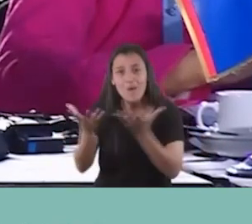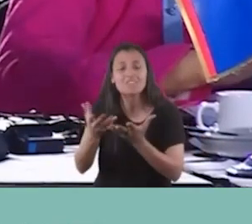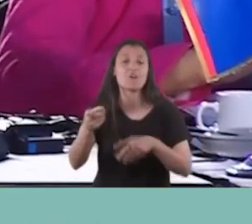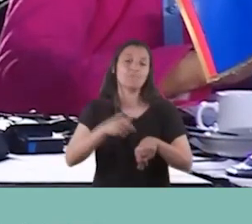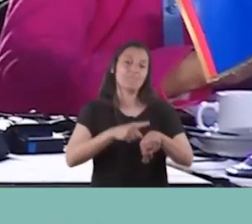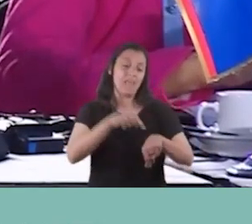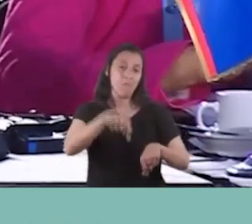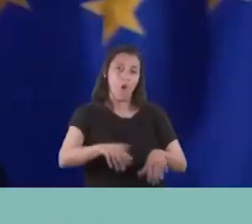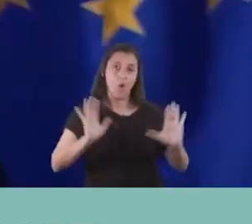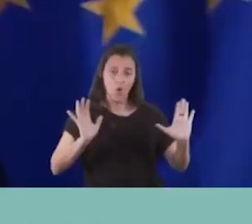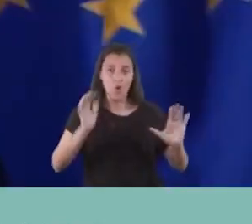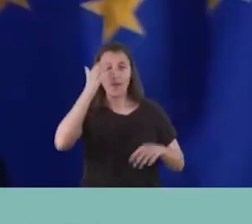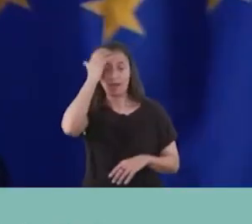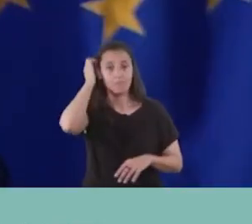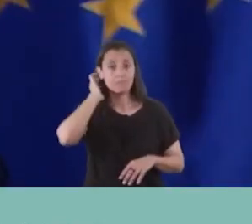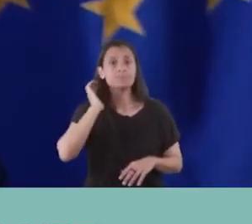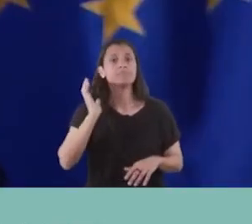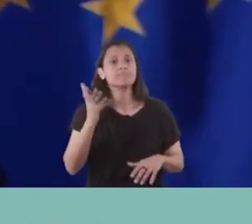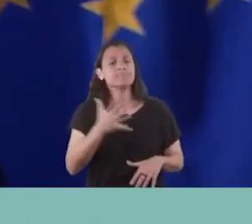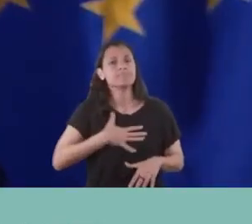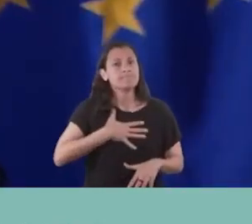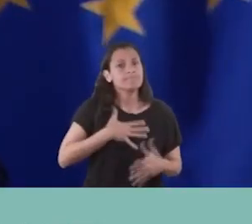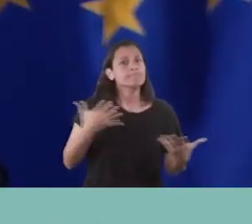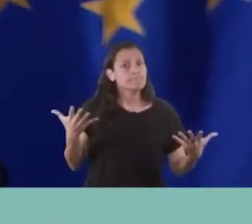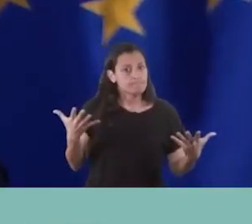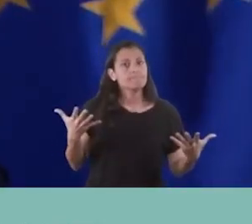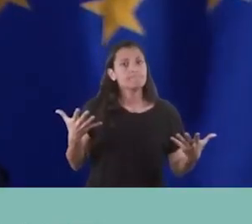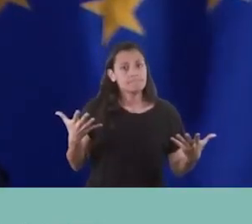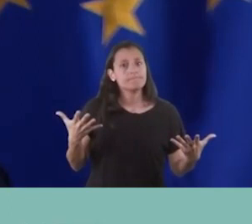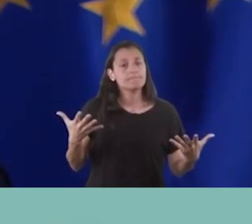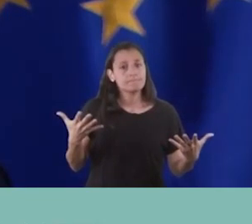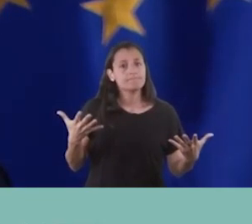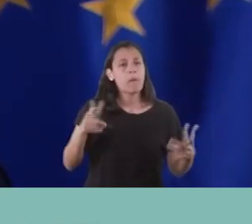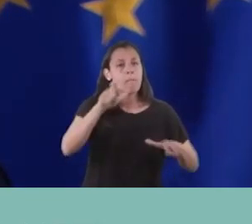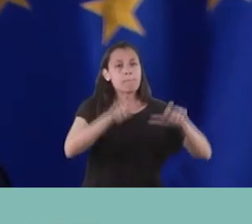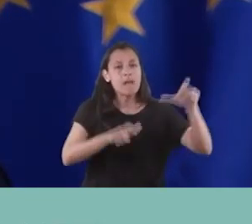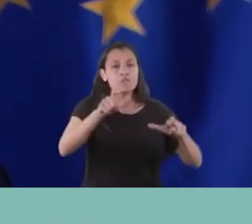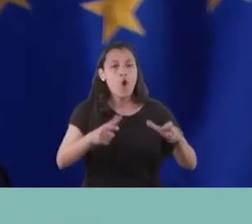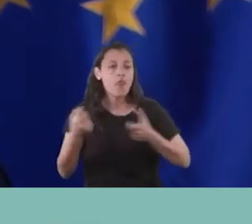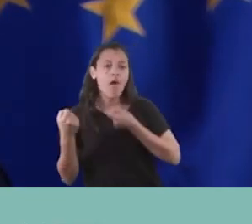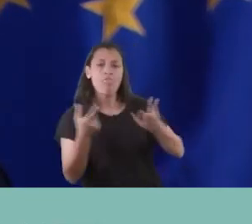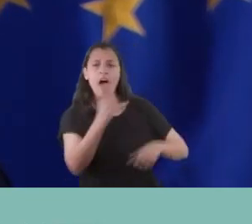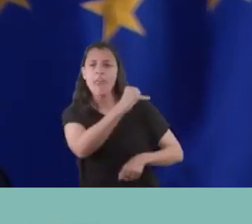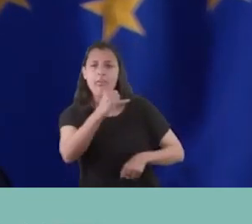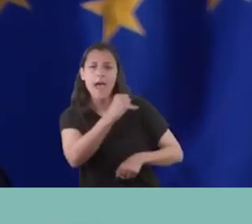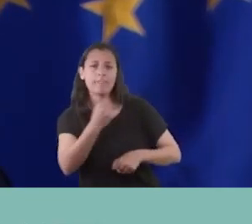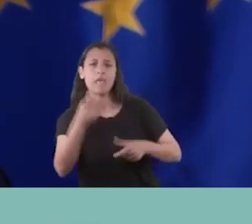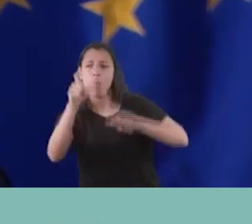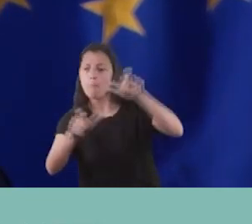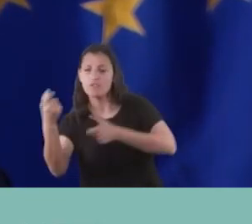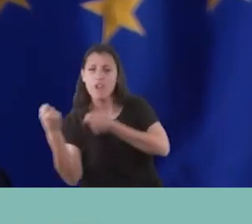tiempos de desazón, los cultores del odio tienen mucha